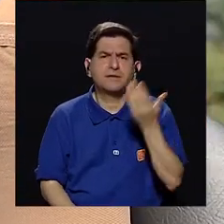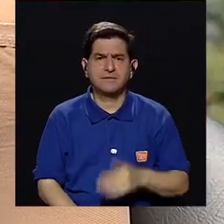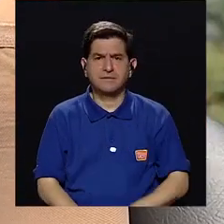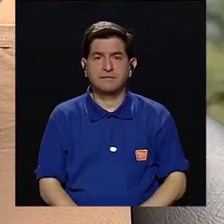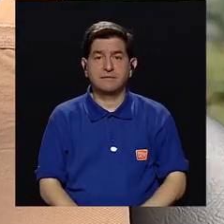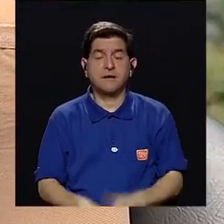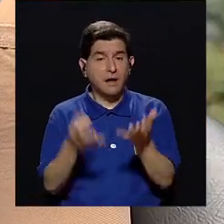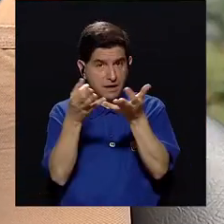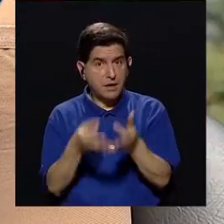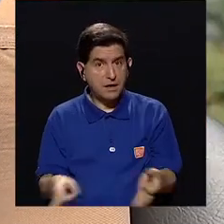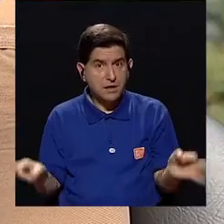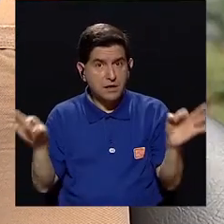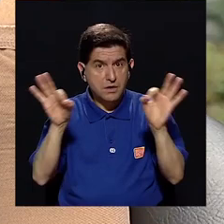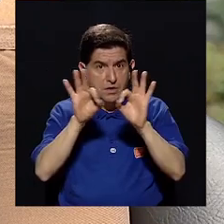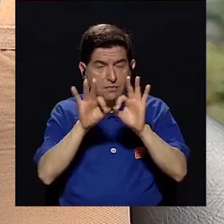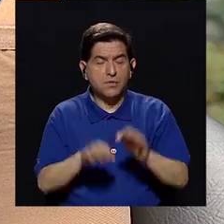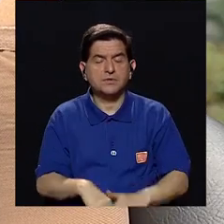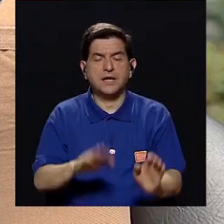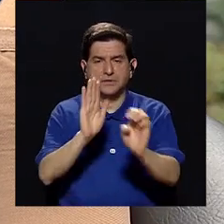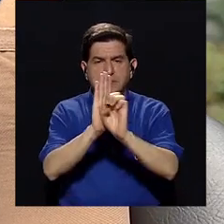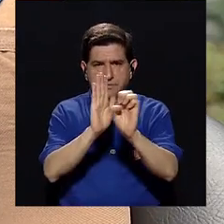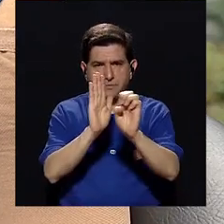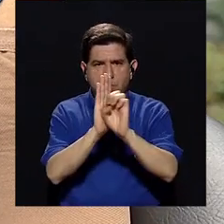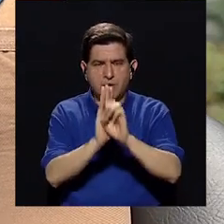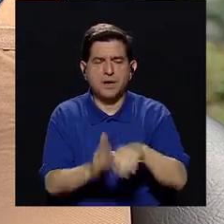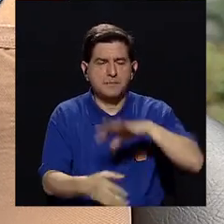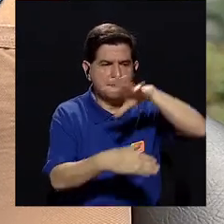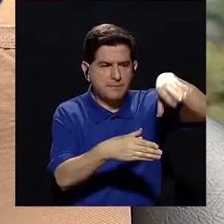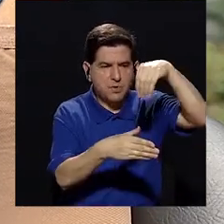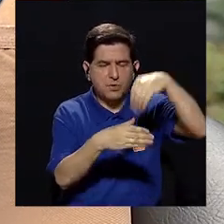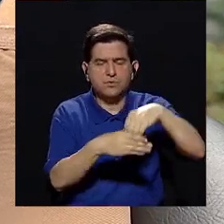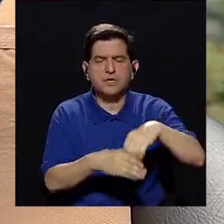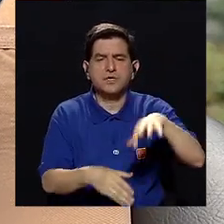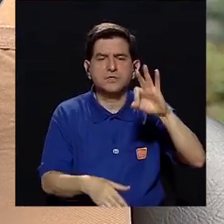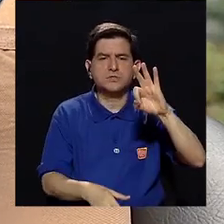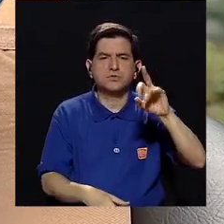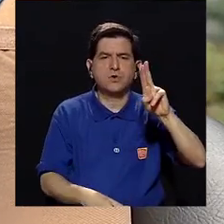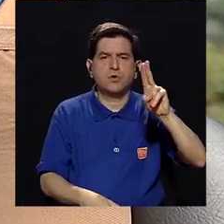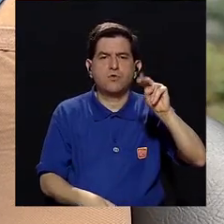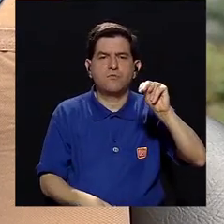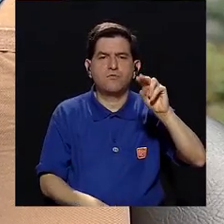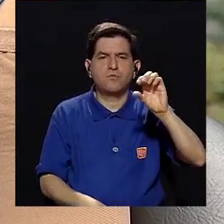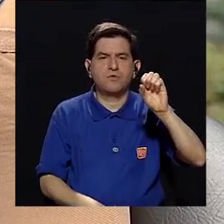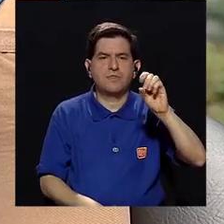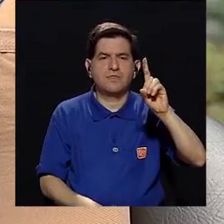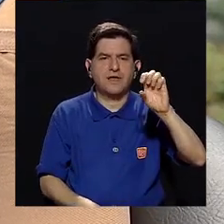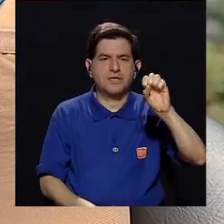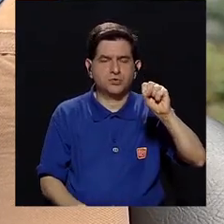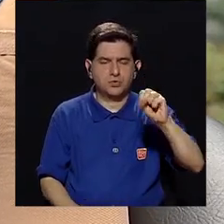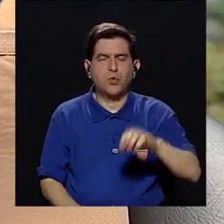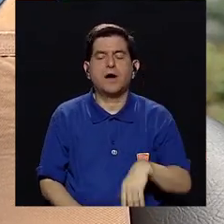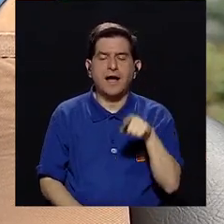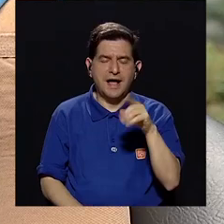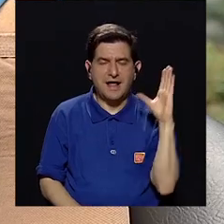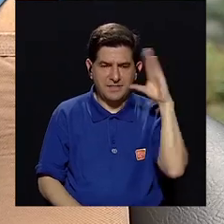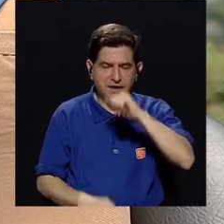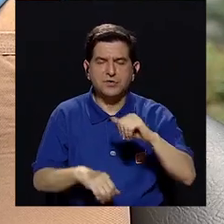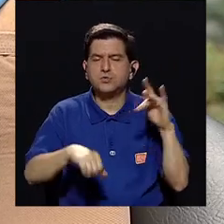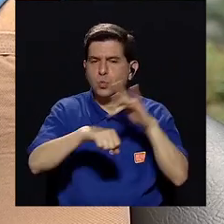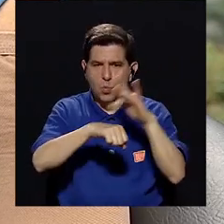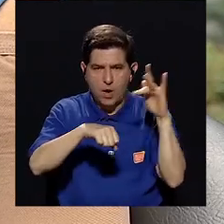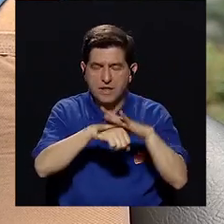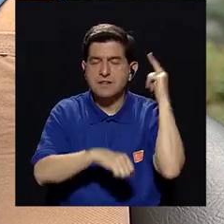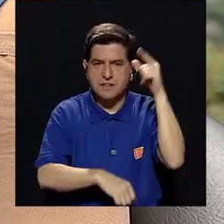nosotros por ejemplo en el contexto de fundeso promovemos la detección temprana y también por supuesto